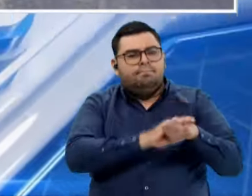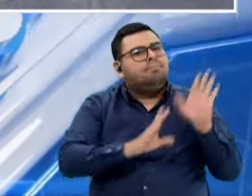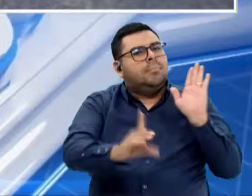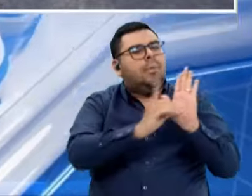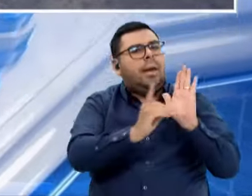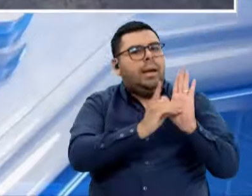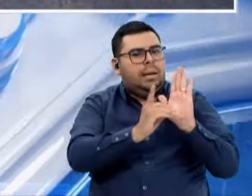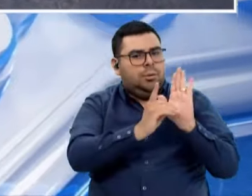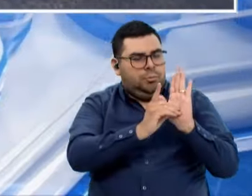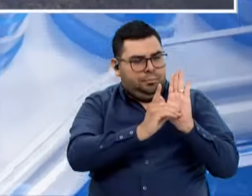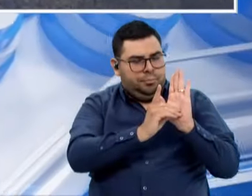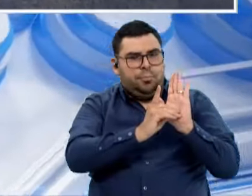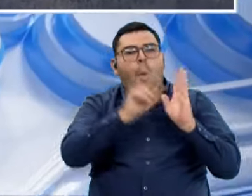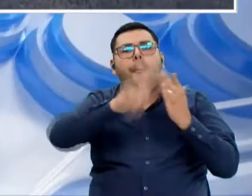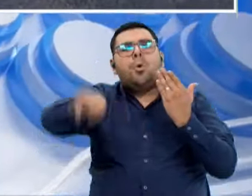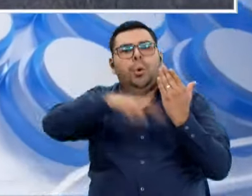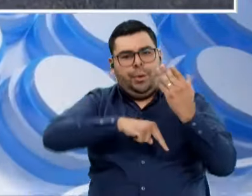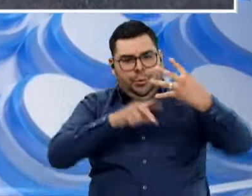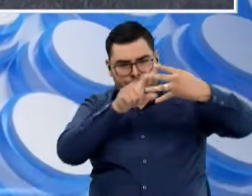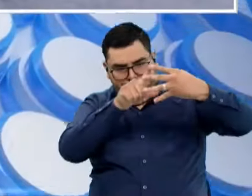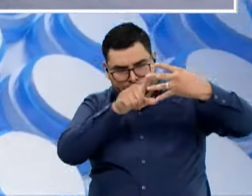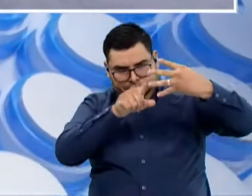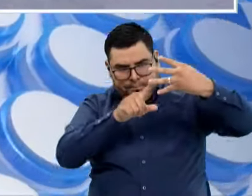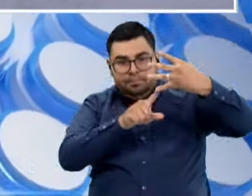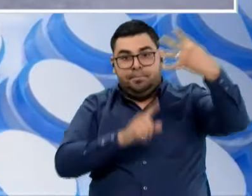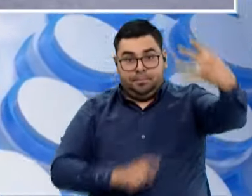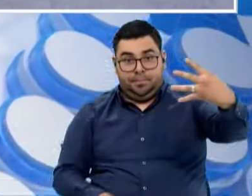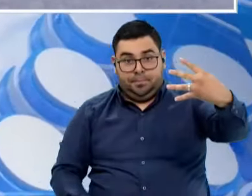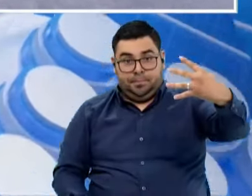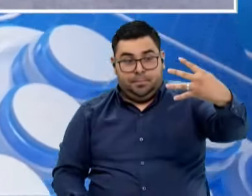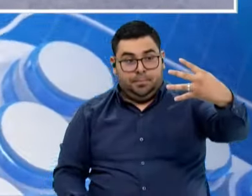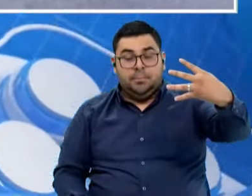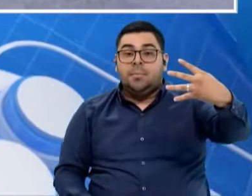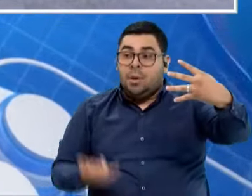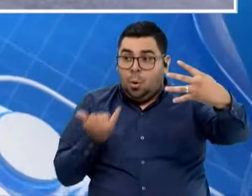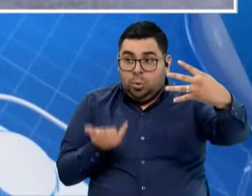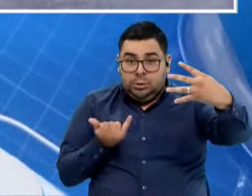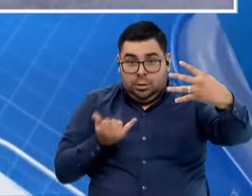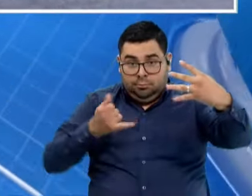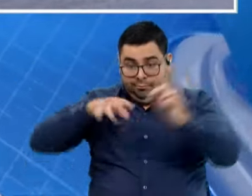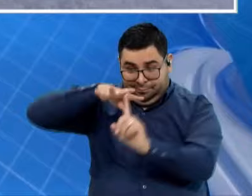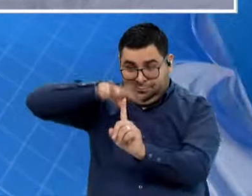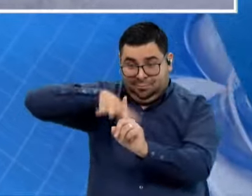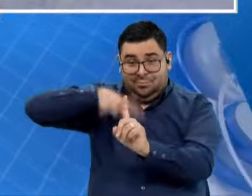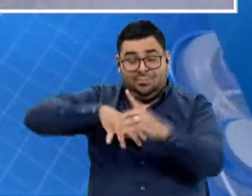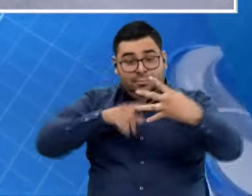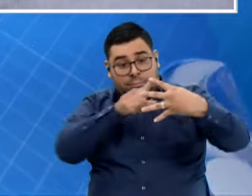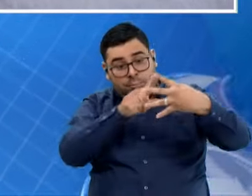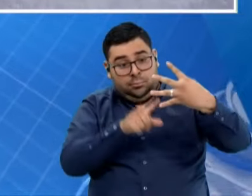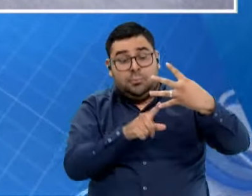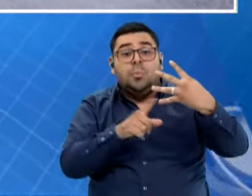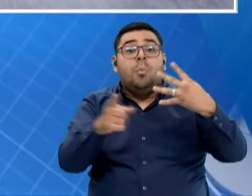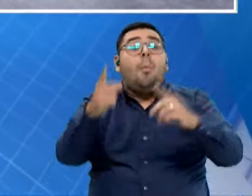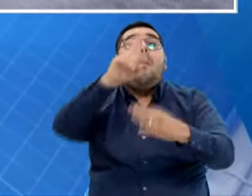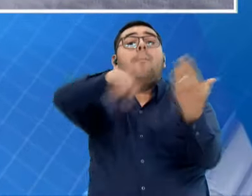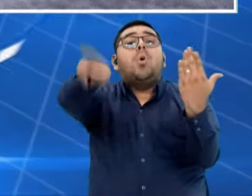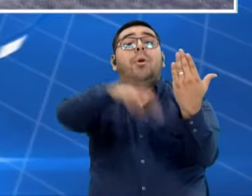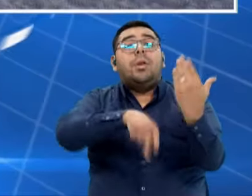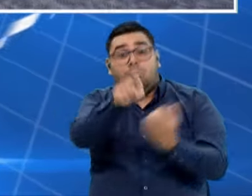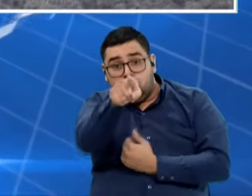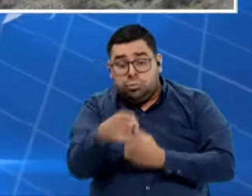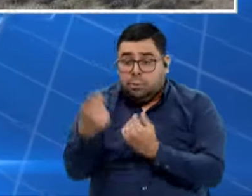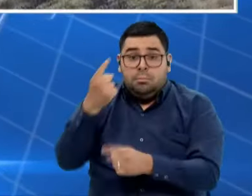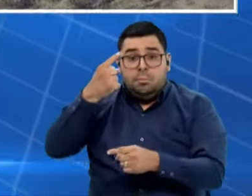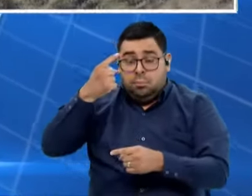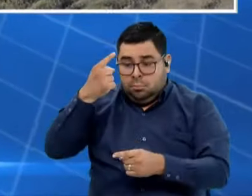prohibir cuatro cosas. Primero, por estos cuatro meses se van a prohibir las fogatas controladas. ¿Qué son fogatas